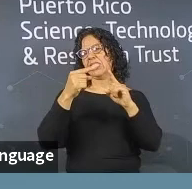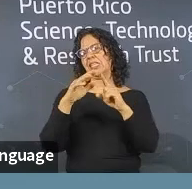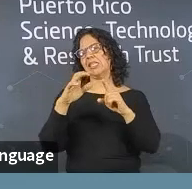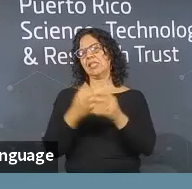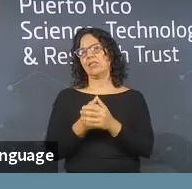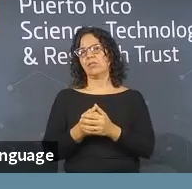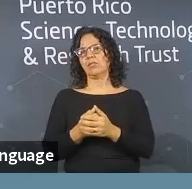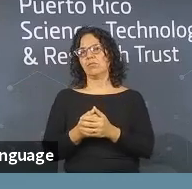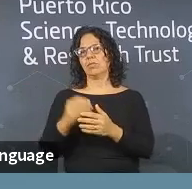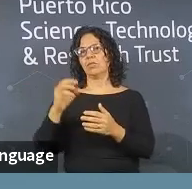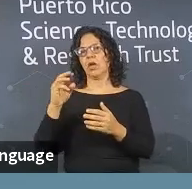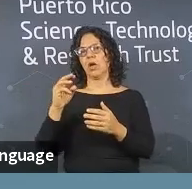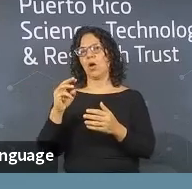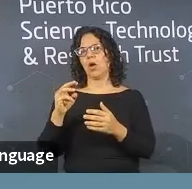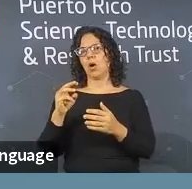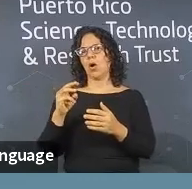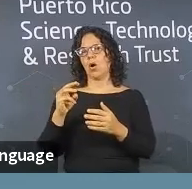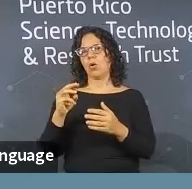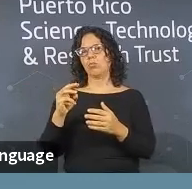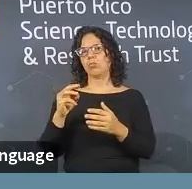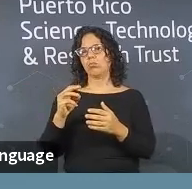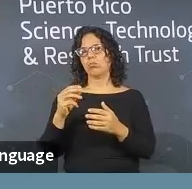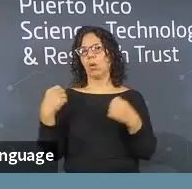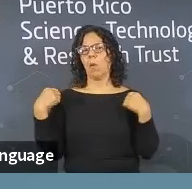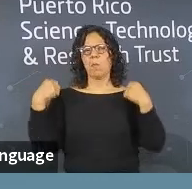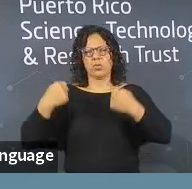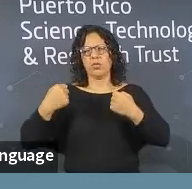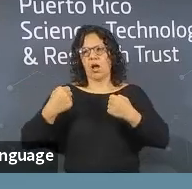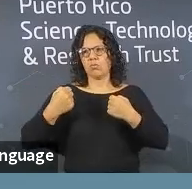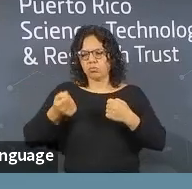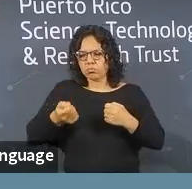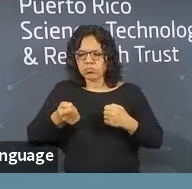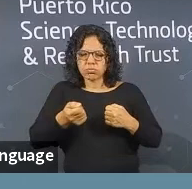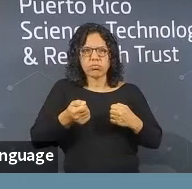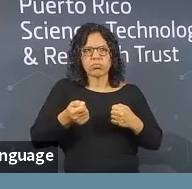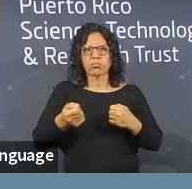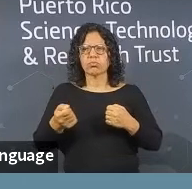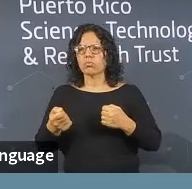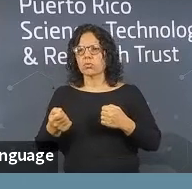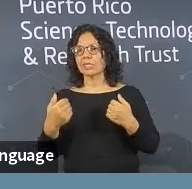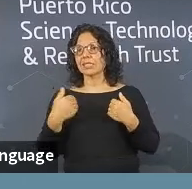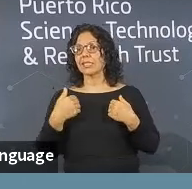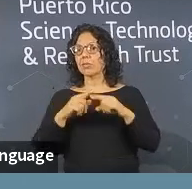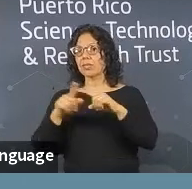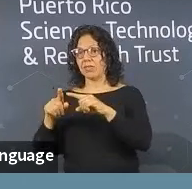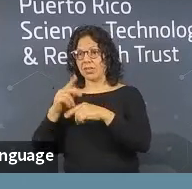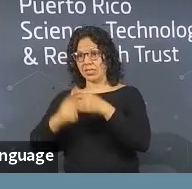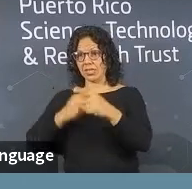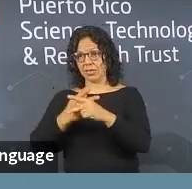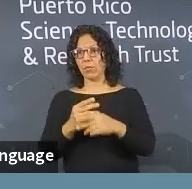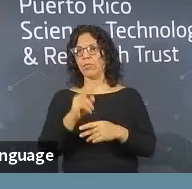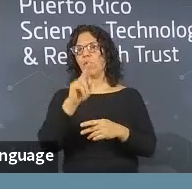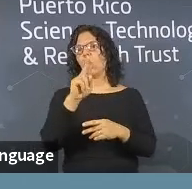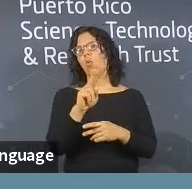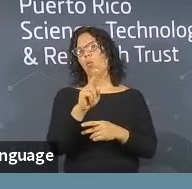motomochilas siempre son nuestros híbridos. Tenemos motomochilas que pueden producir ULB y